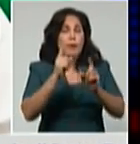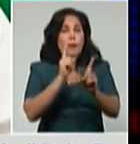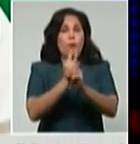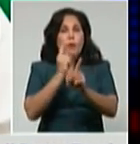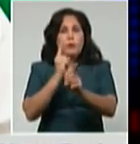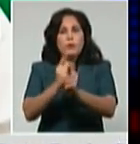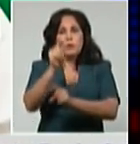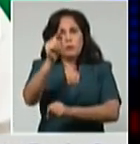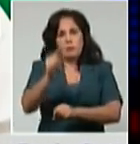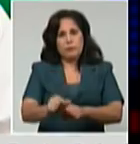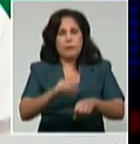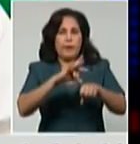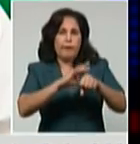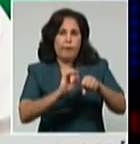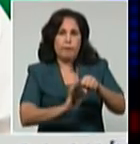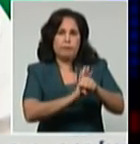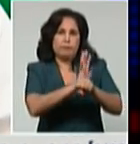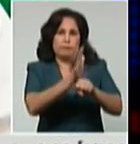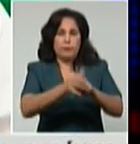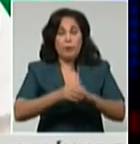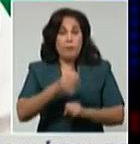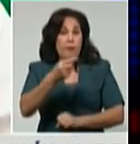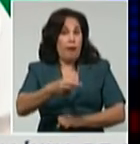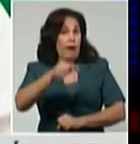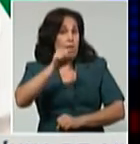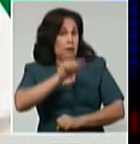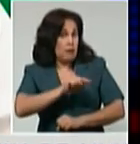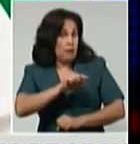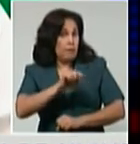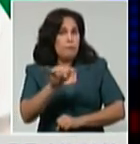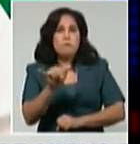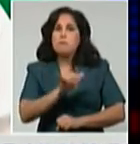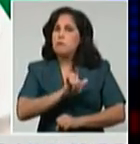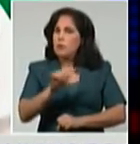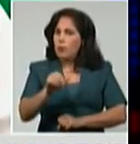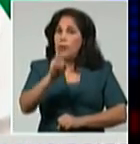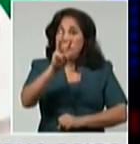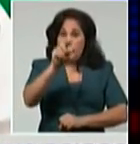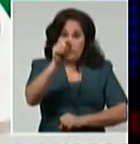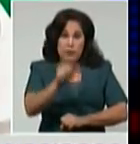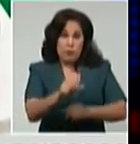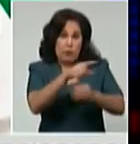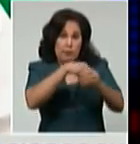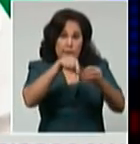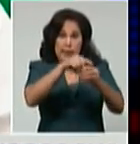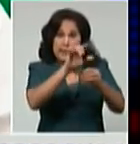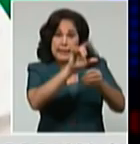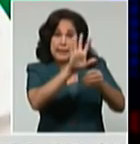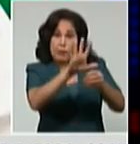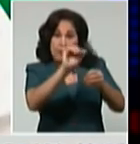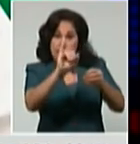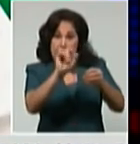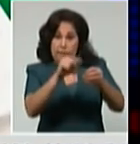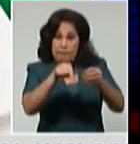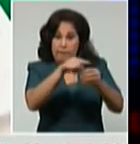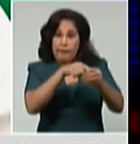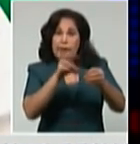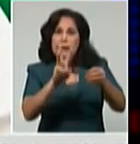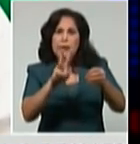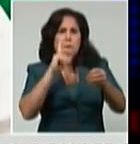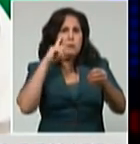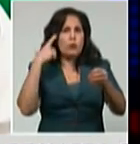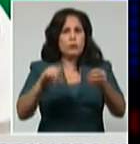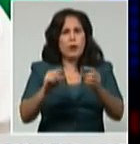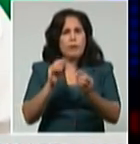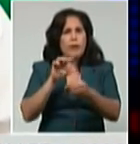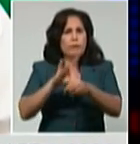caso confirmado. Ayer, 3 de los casos que se diagnosticaron no se pudo precisar la fuente